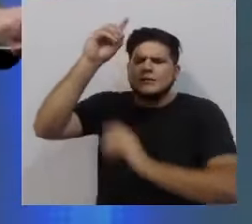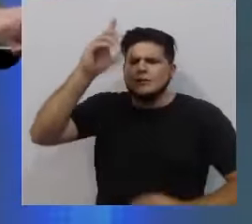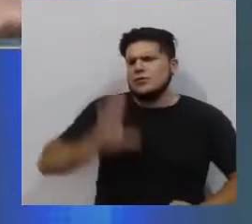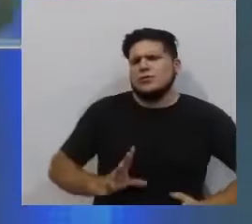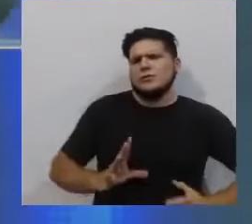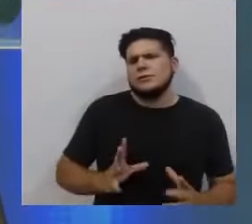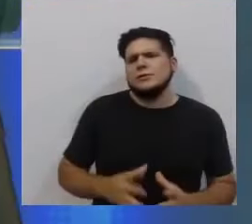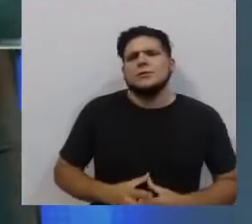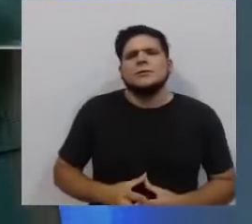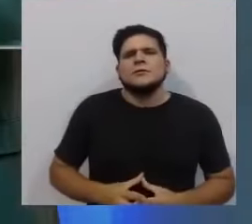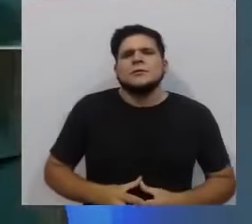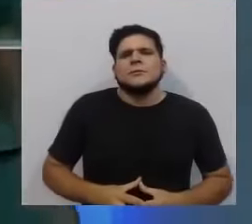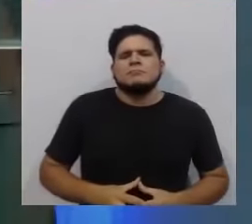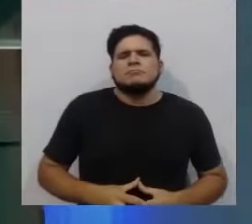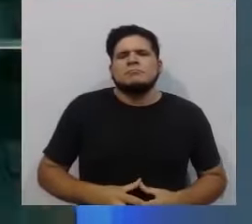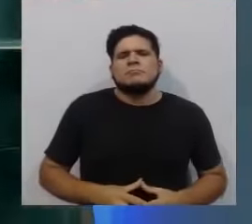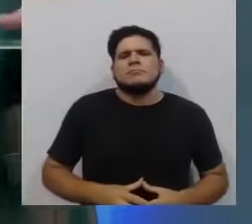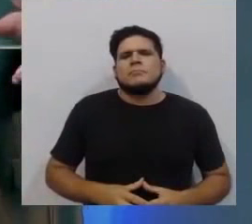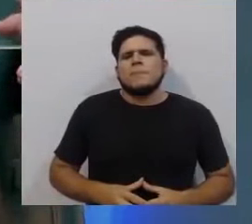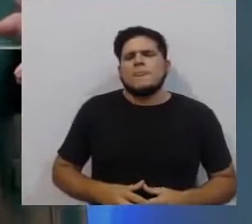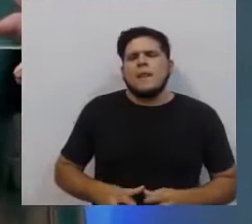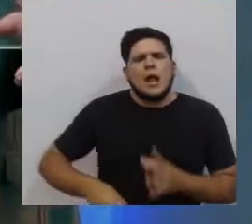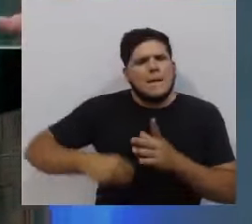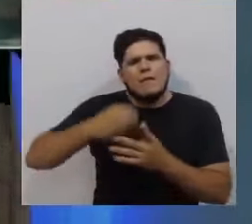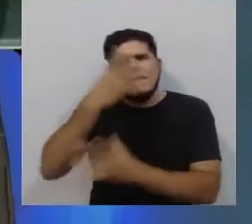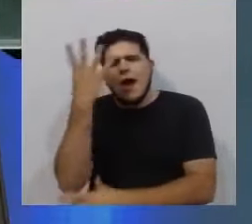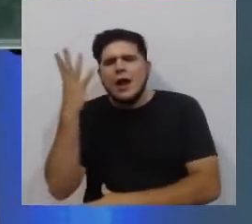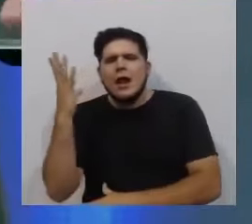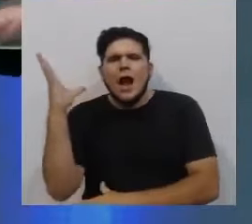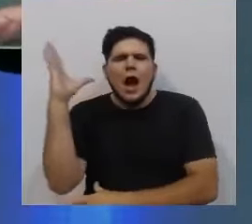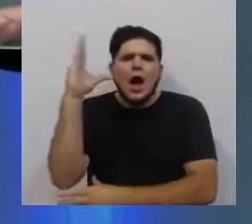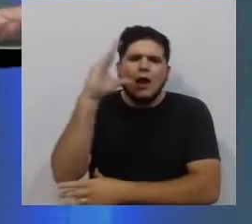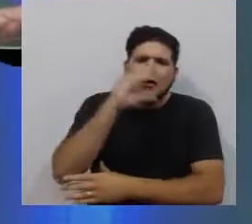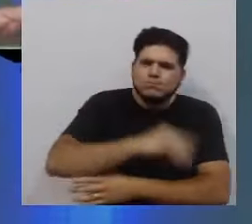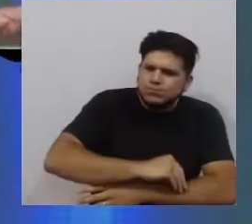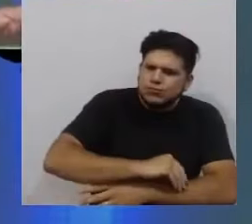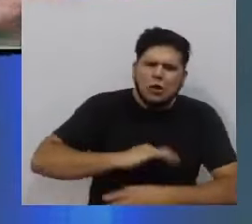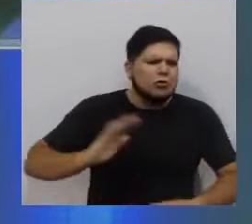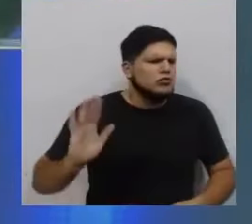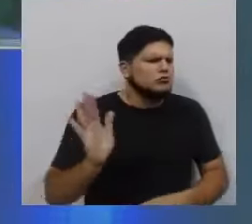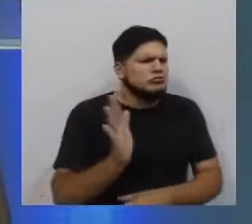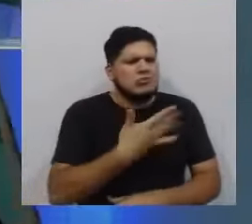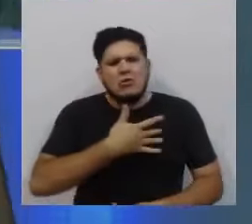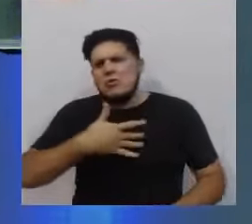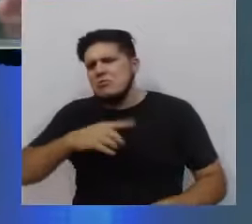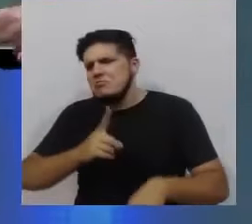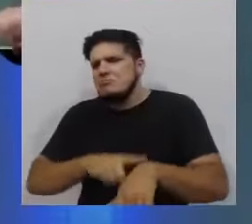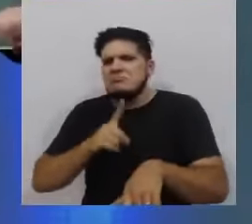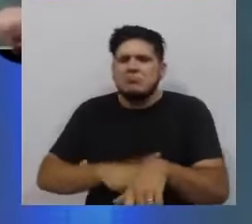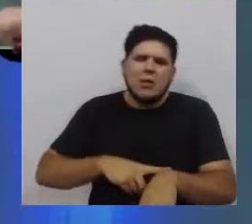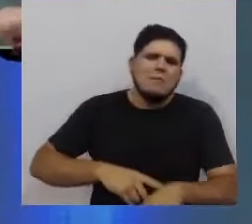las ciudades tenían esa seguridad y tenían puertas en donde el enemigo no podía entrar habían guardias allí era lo que había en aquel entonces